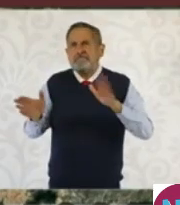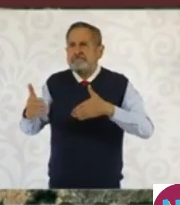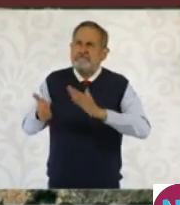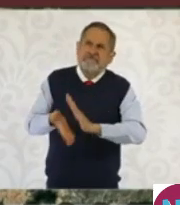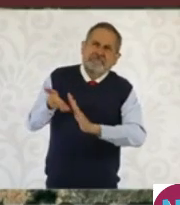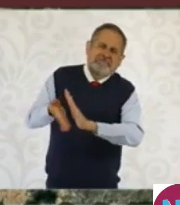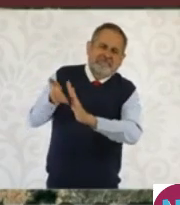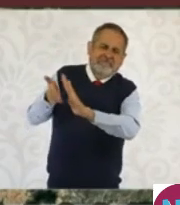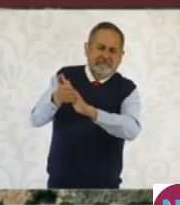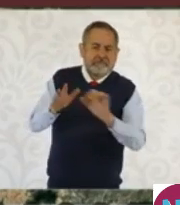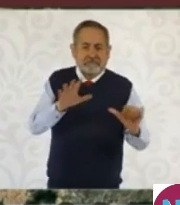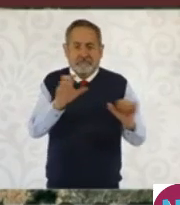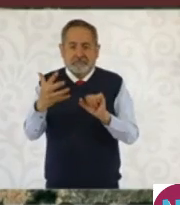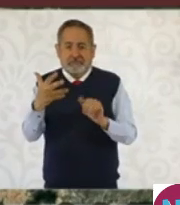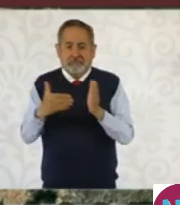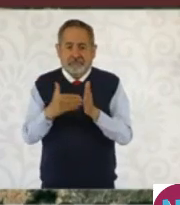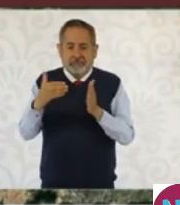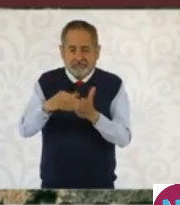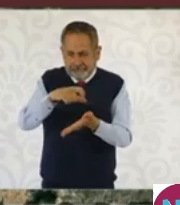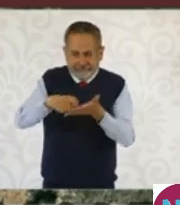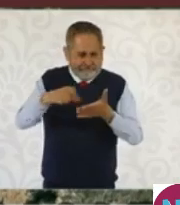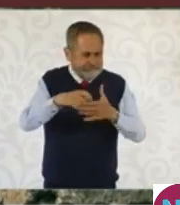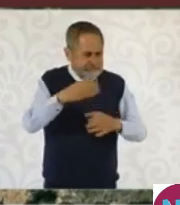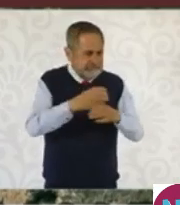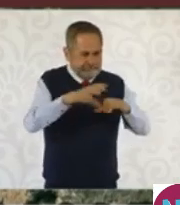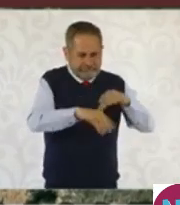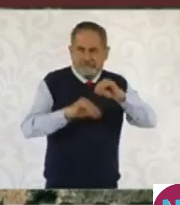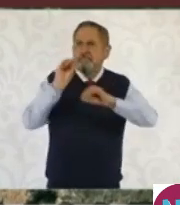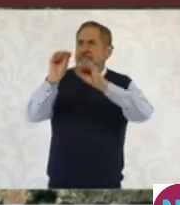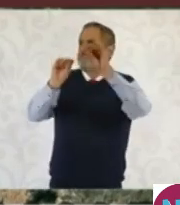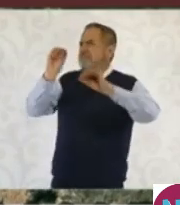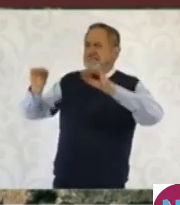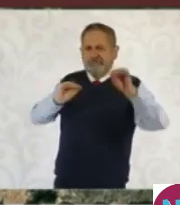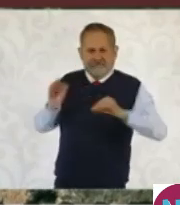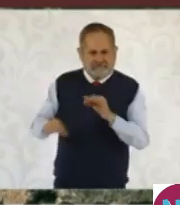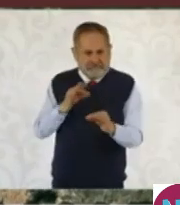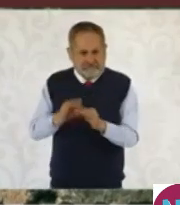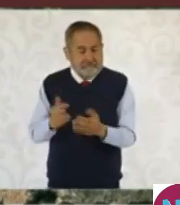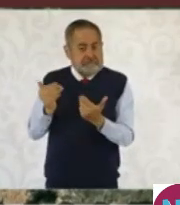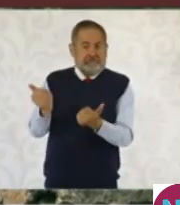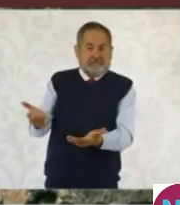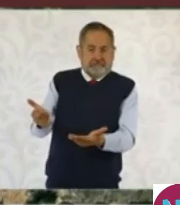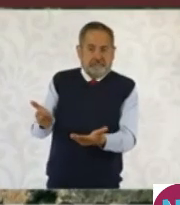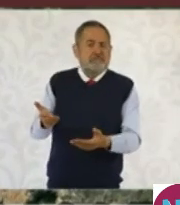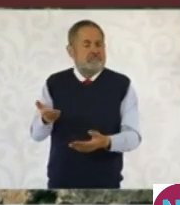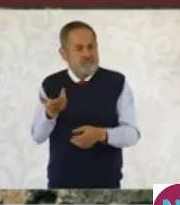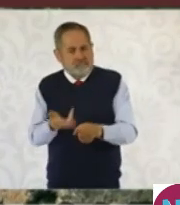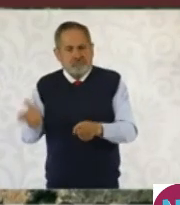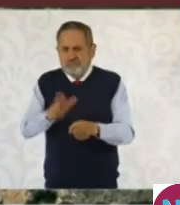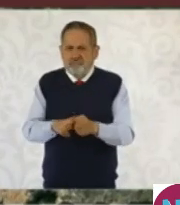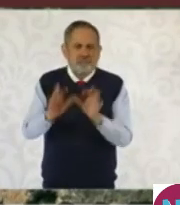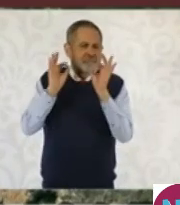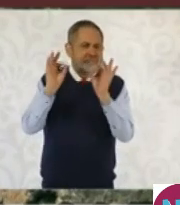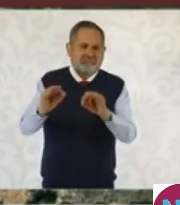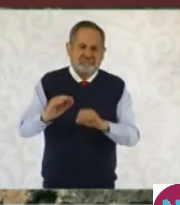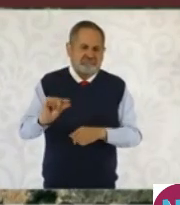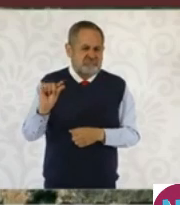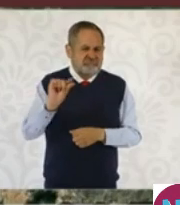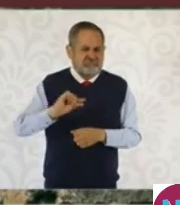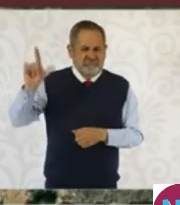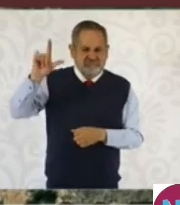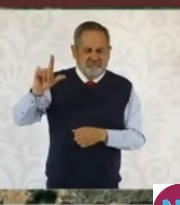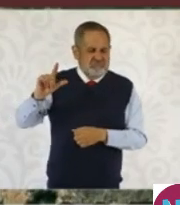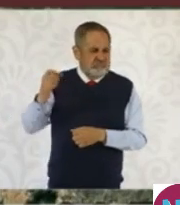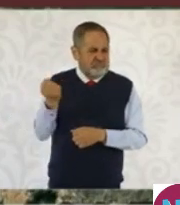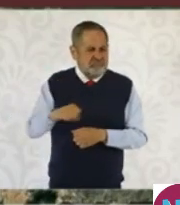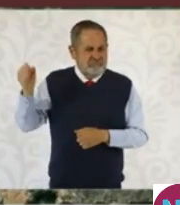y 650 millones de pesos en equipamiento. Tlapa cuenta ahora con una institución hospitalaria del más alto